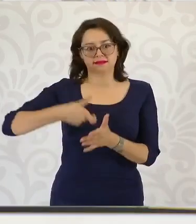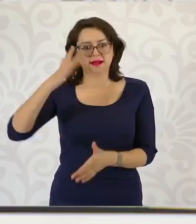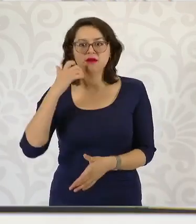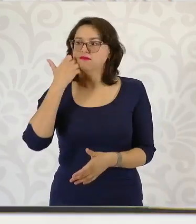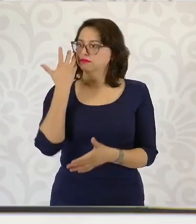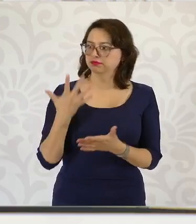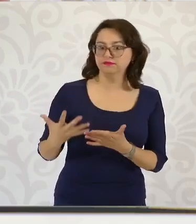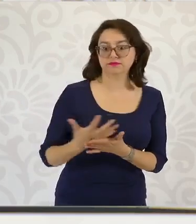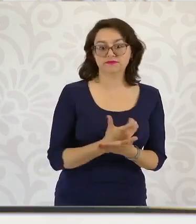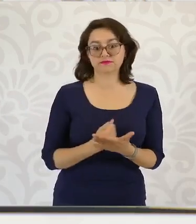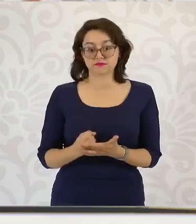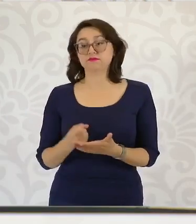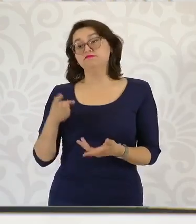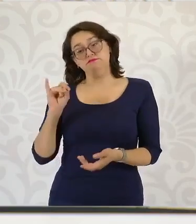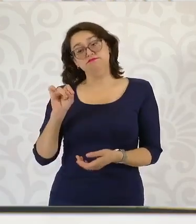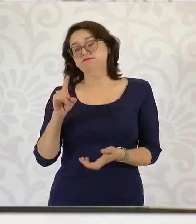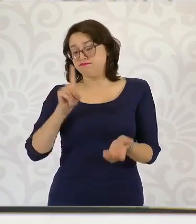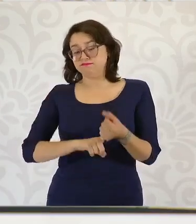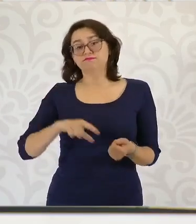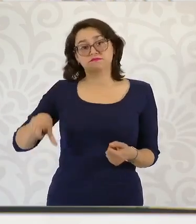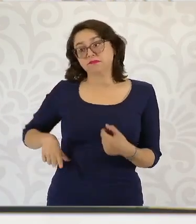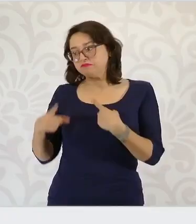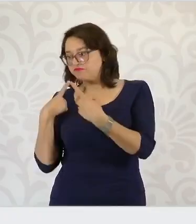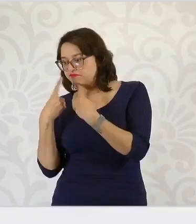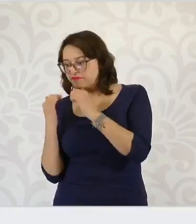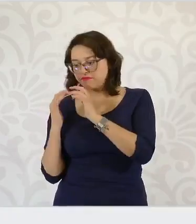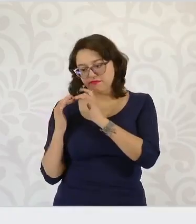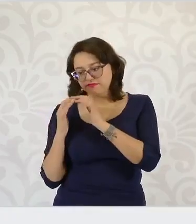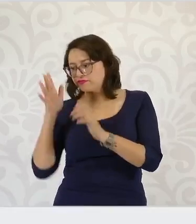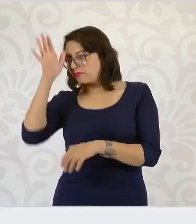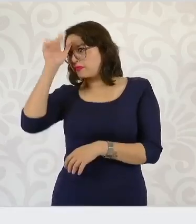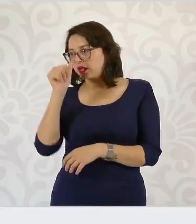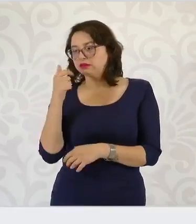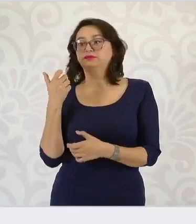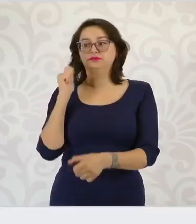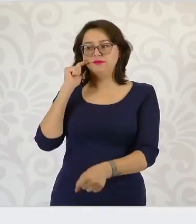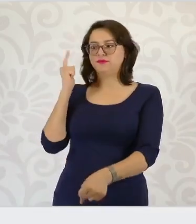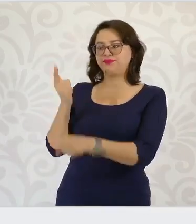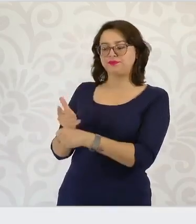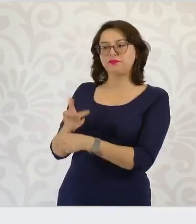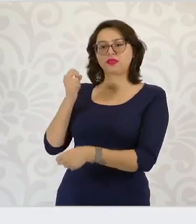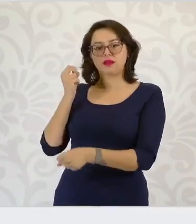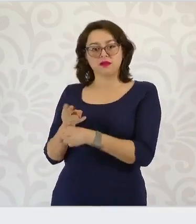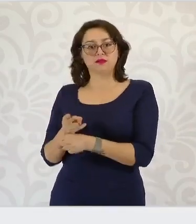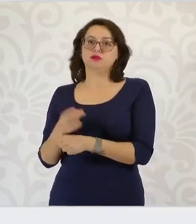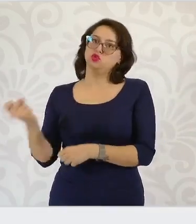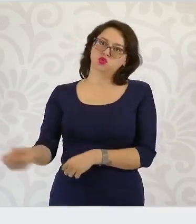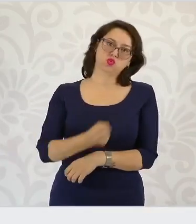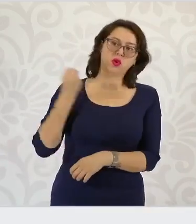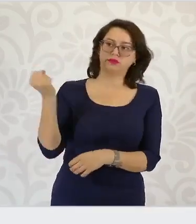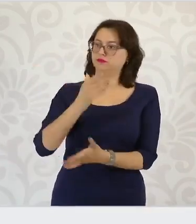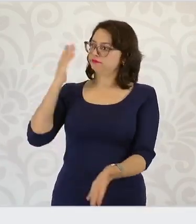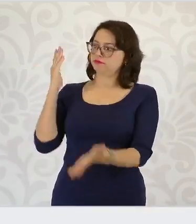que se pusieron de acuerdo con algún servidor público en la mediana escala. Entonces, afortunadamente se